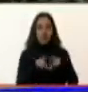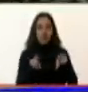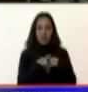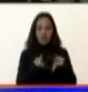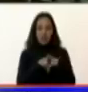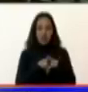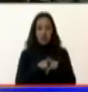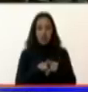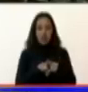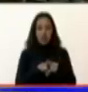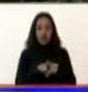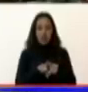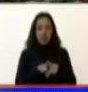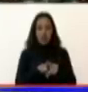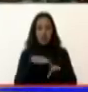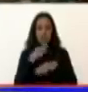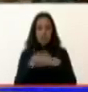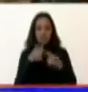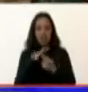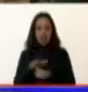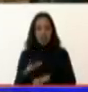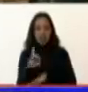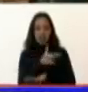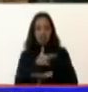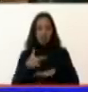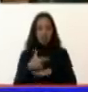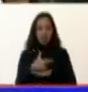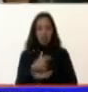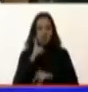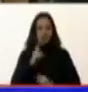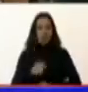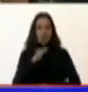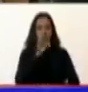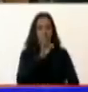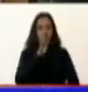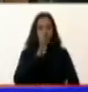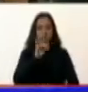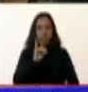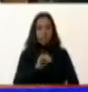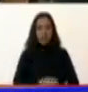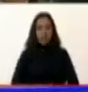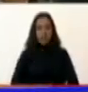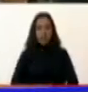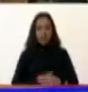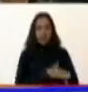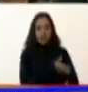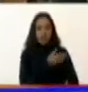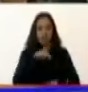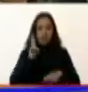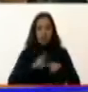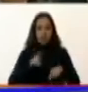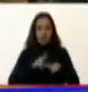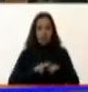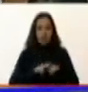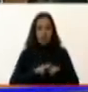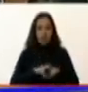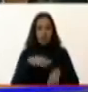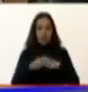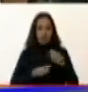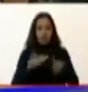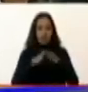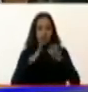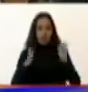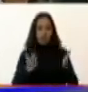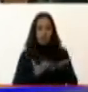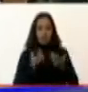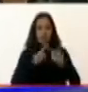Es igual víctima del gobierno federal, del FBI, que los Panteras Negras. Es conocido por el mundo, pero